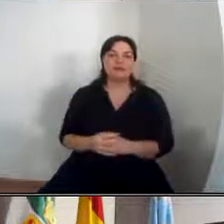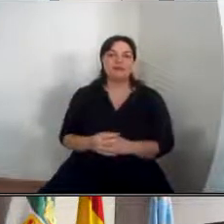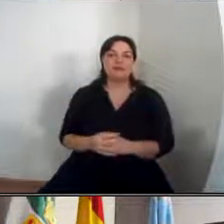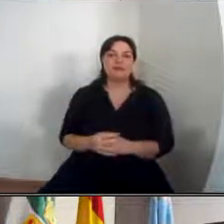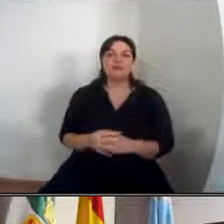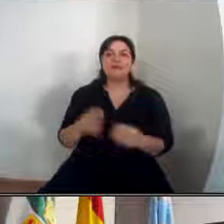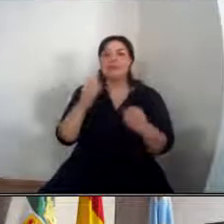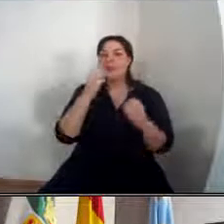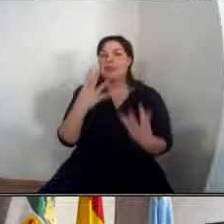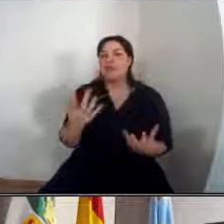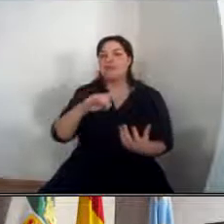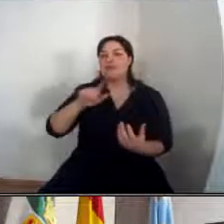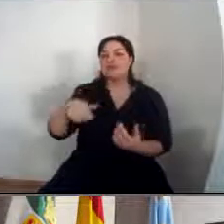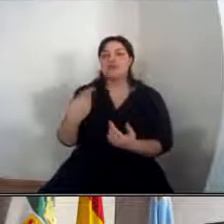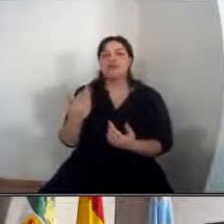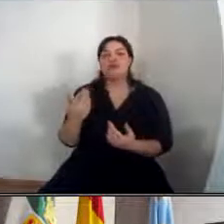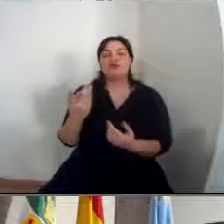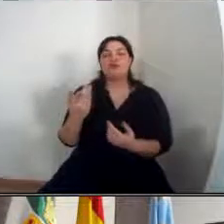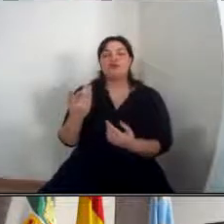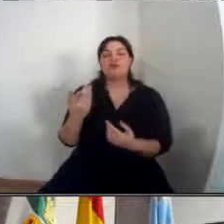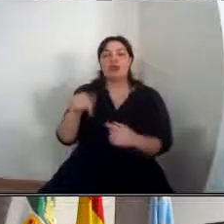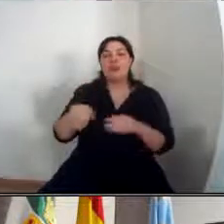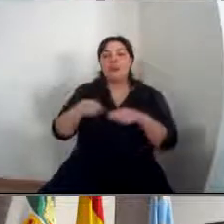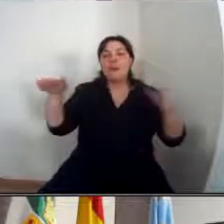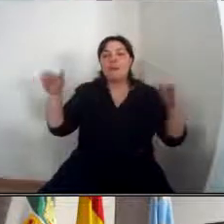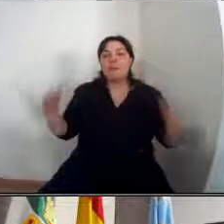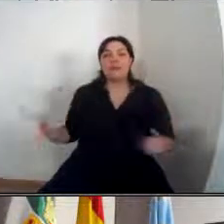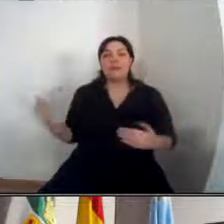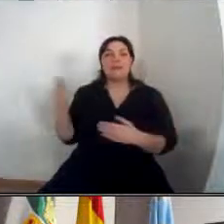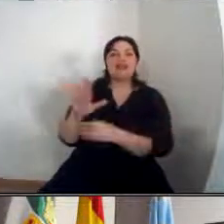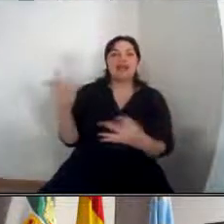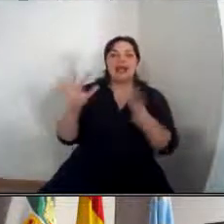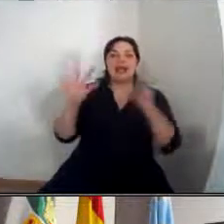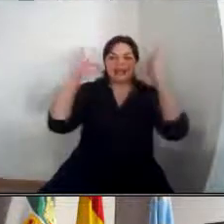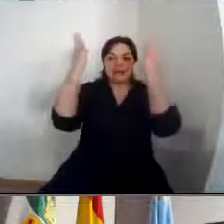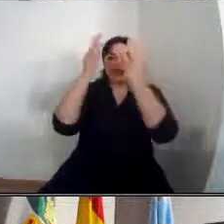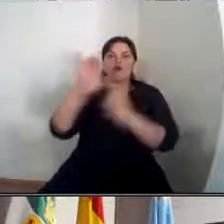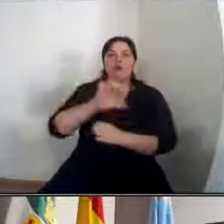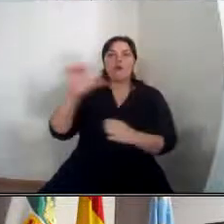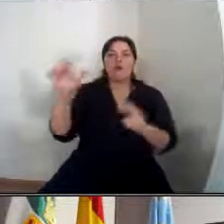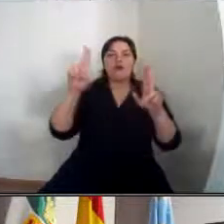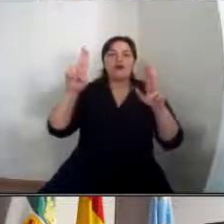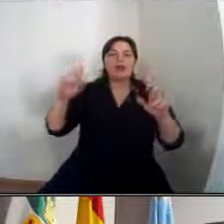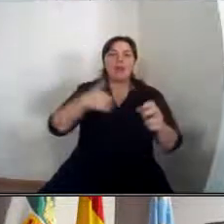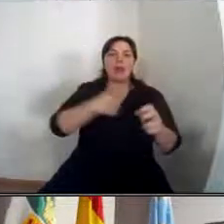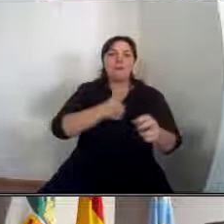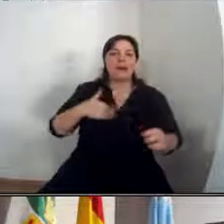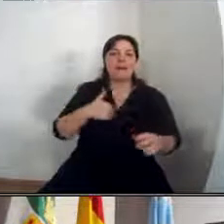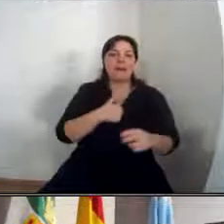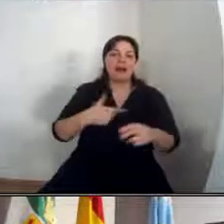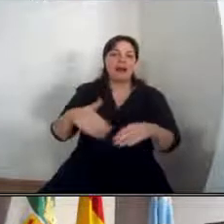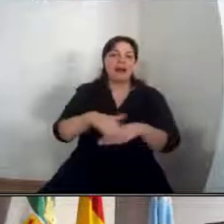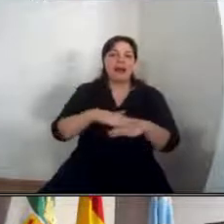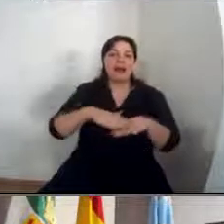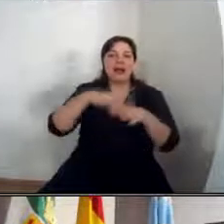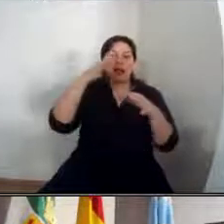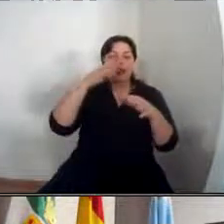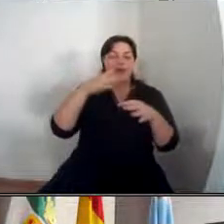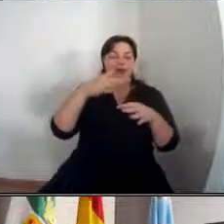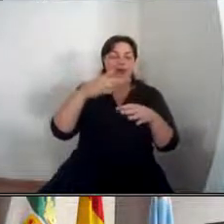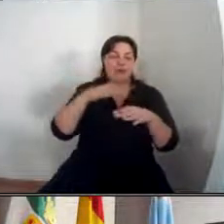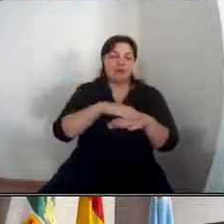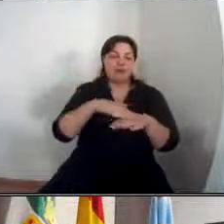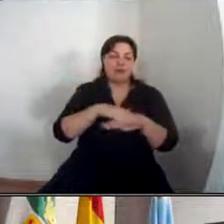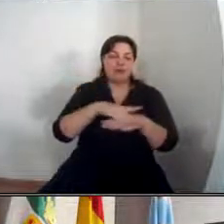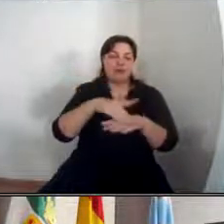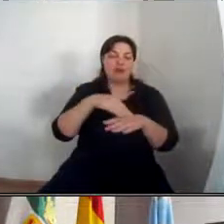Bien, vamos a presentar en esta mesa lo que es el seminario europeo sobre el papel de las administraciones locales extremeñas